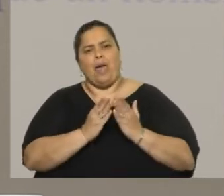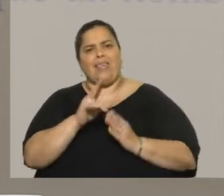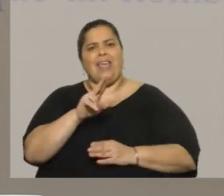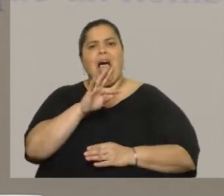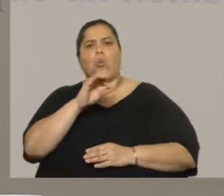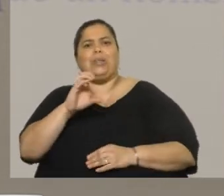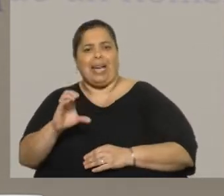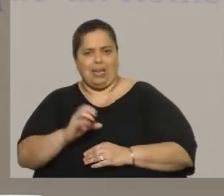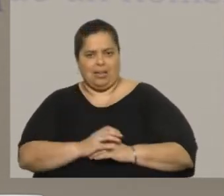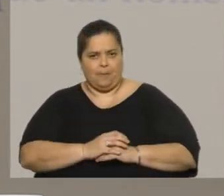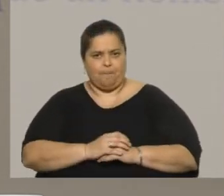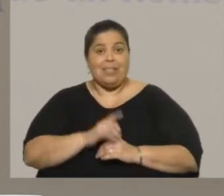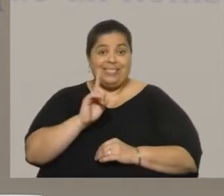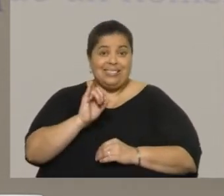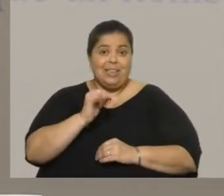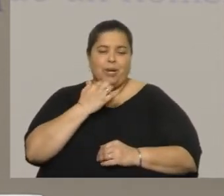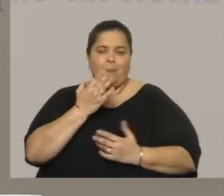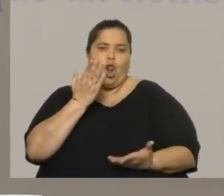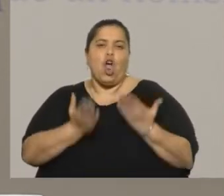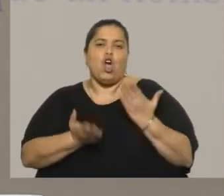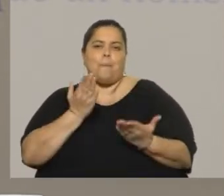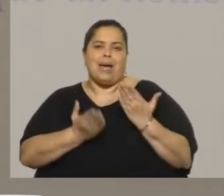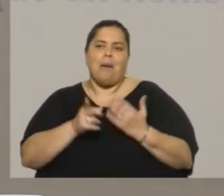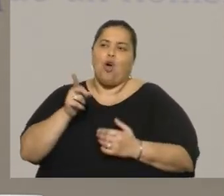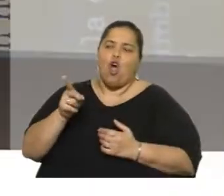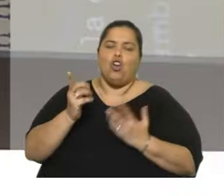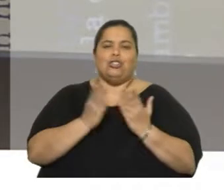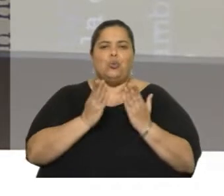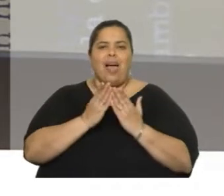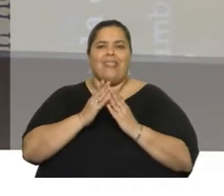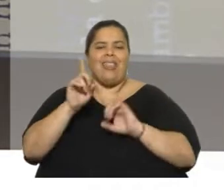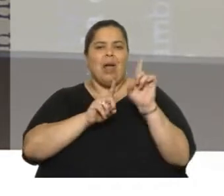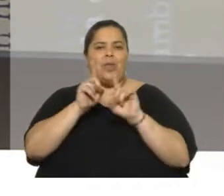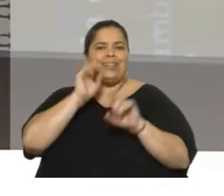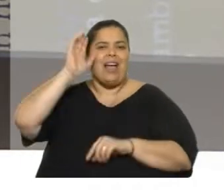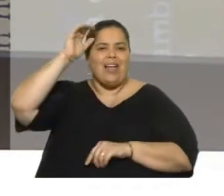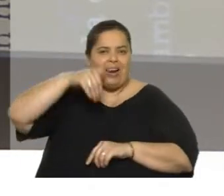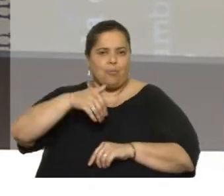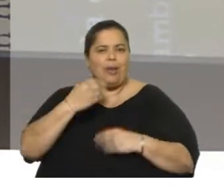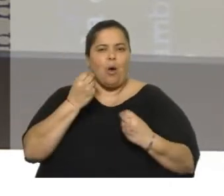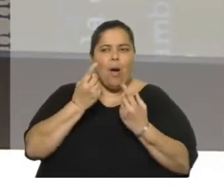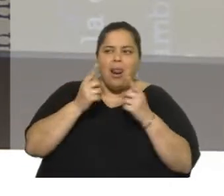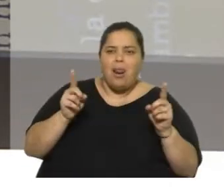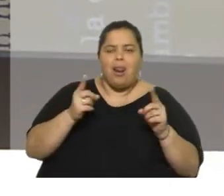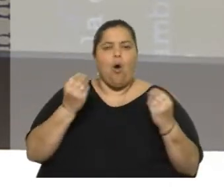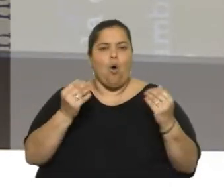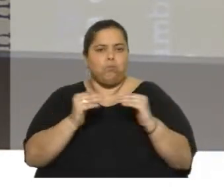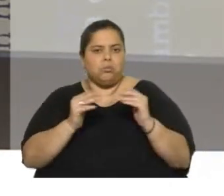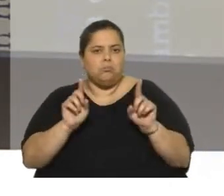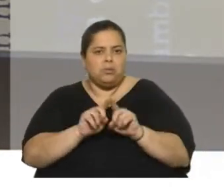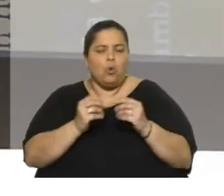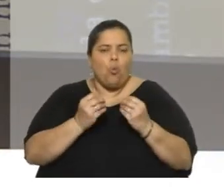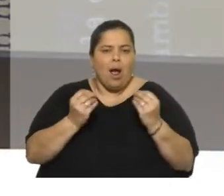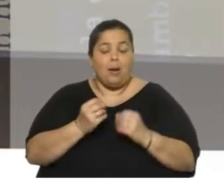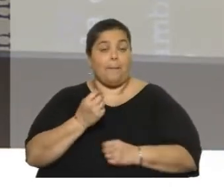si los comparamos con los estudiantes de la Universidad de la República. A ver, yo creo que el perfil lo dice un poco